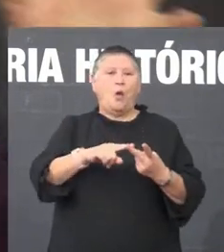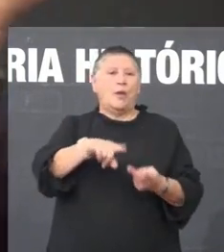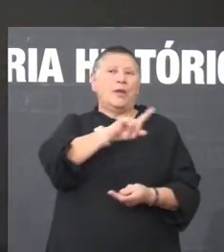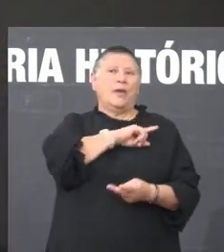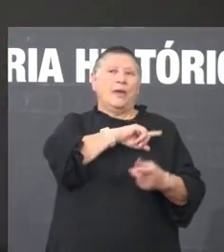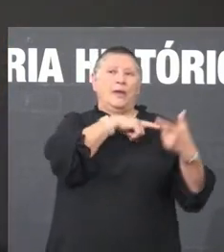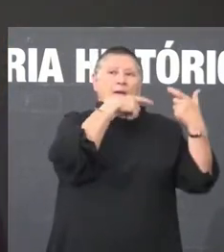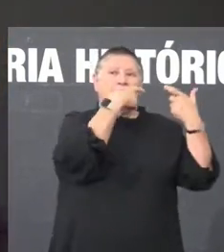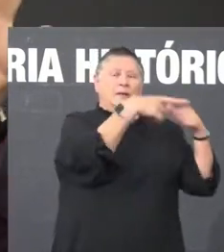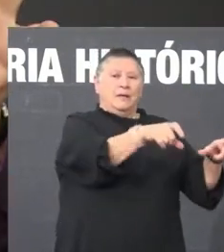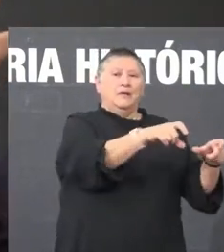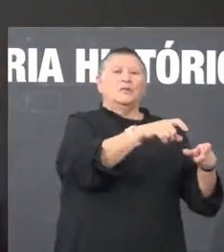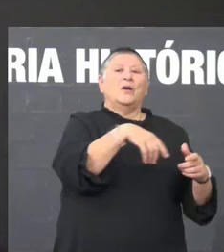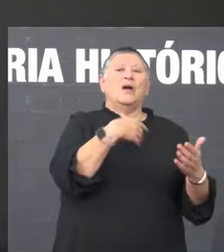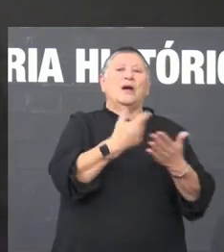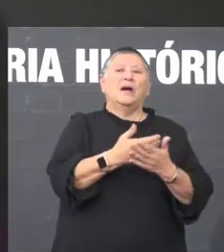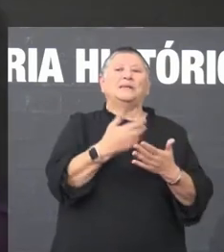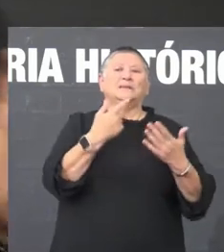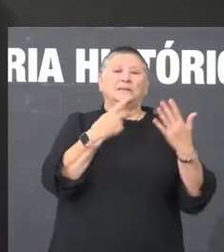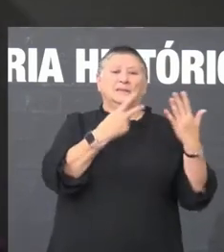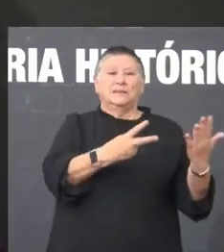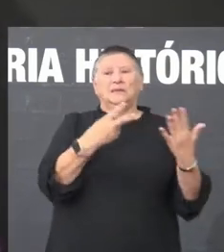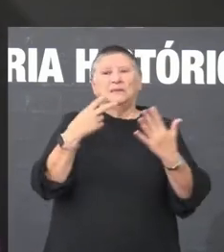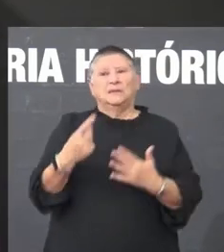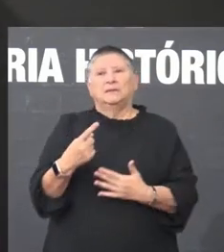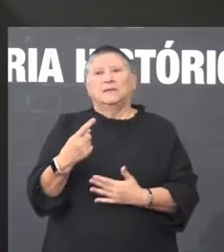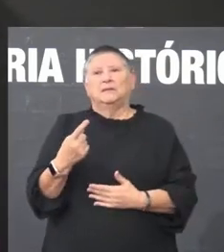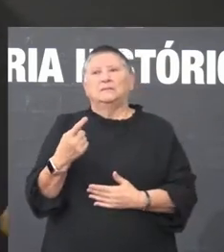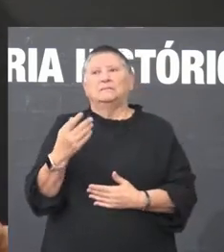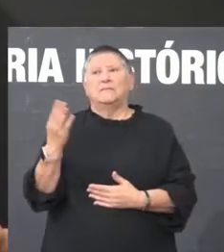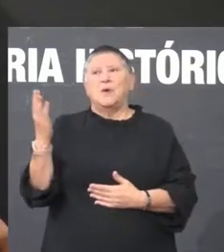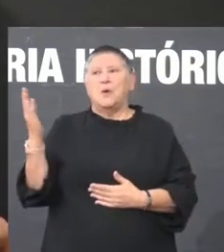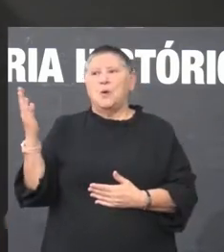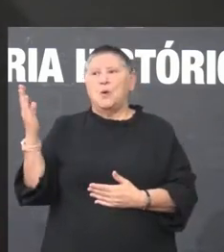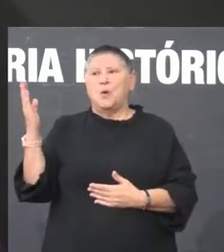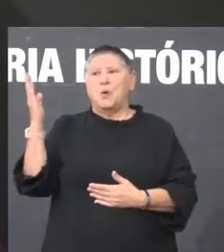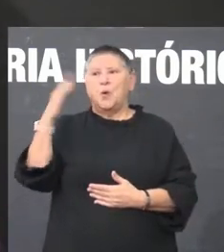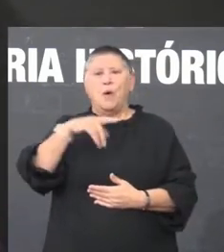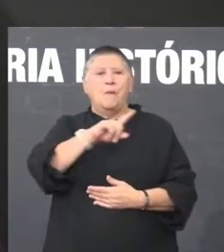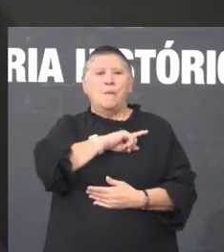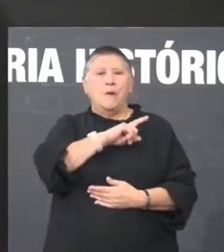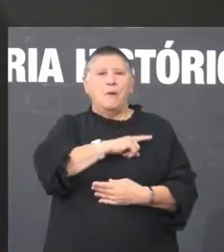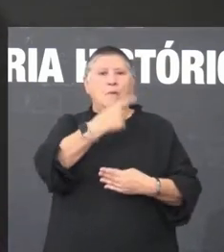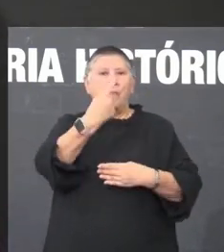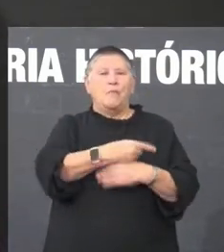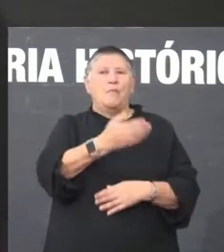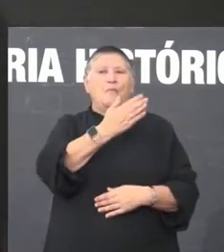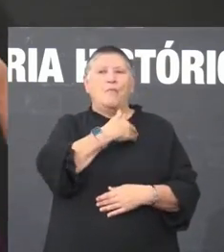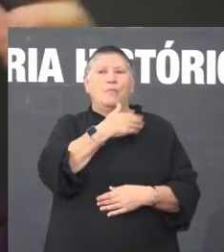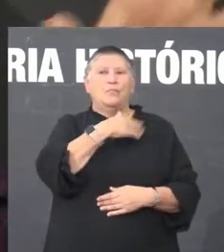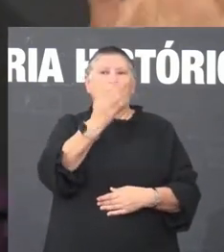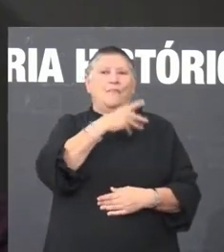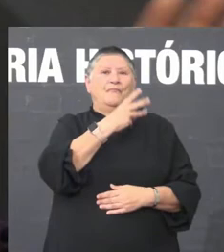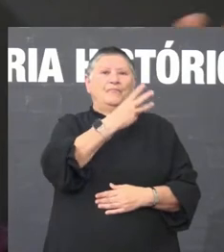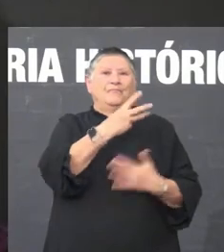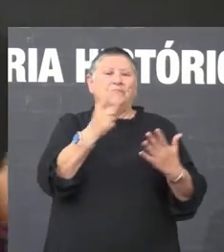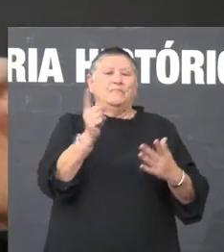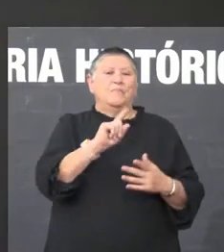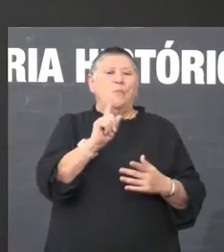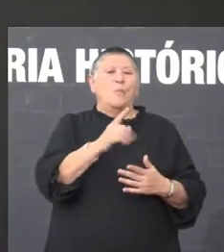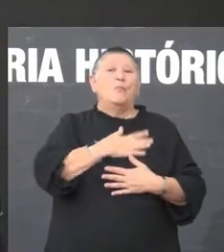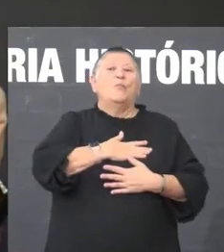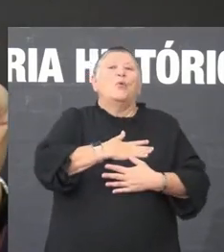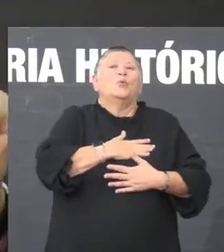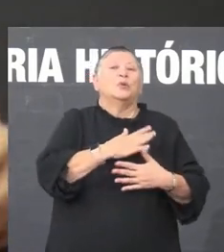levas, nosotros hasta 1876 no teníamos que acudir al servicio militar, era únicamente, bueno, mercenario,